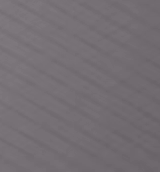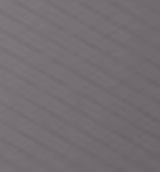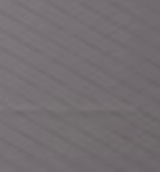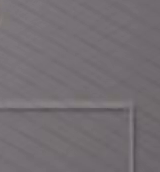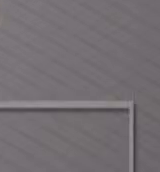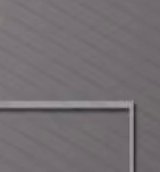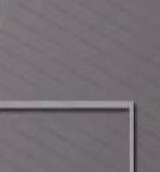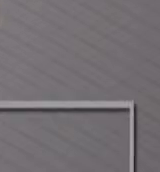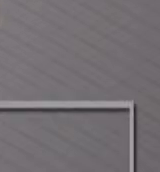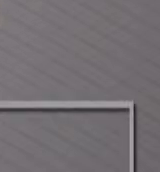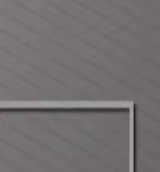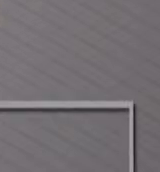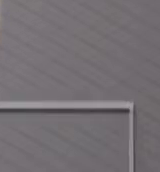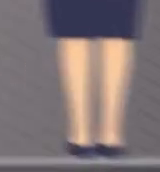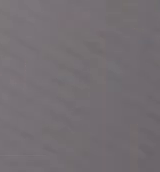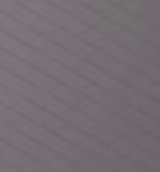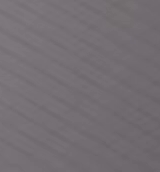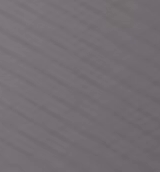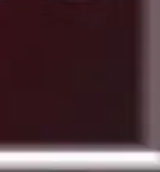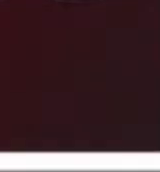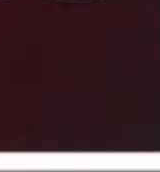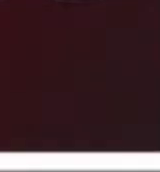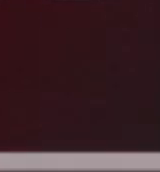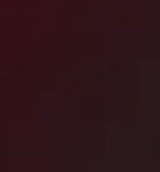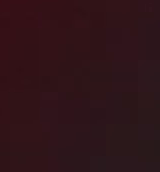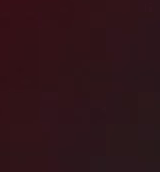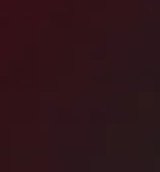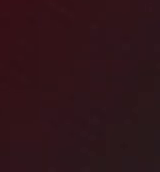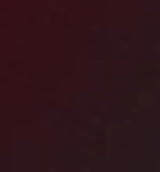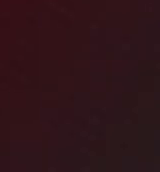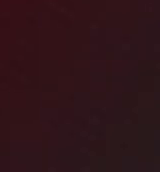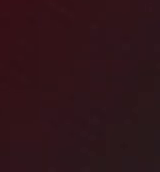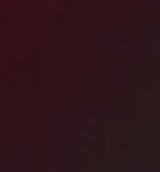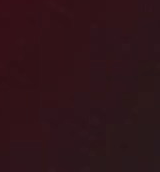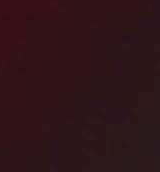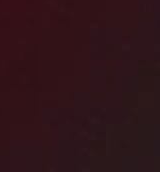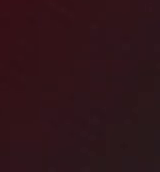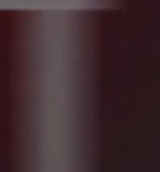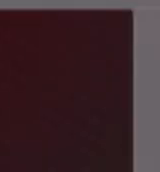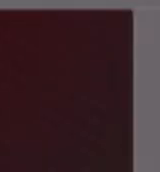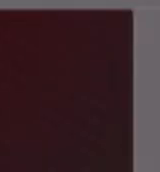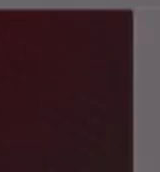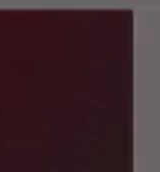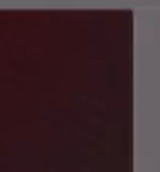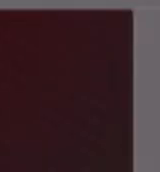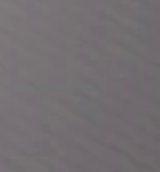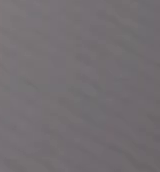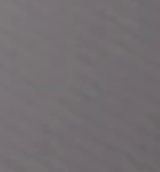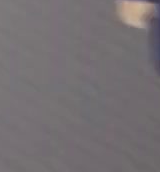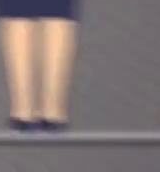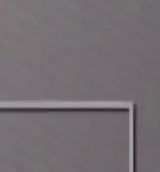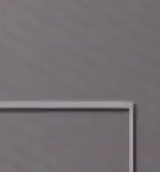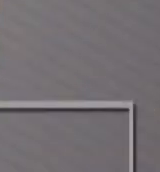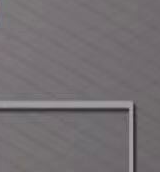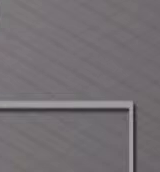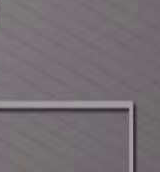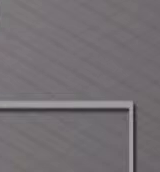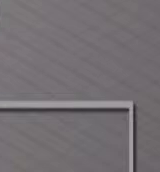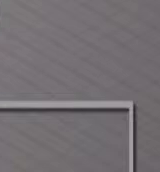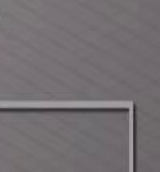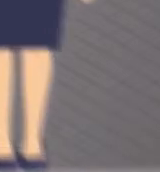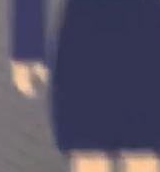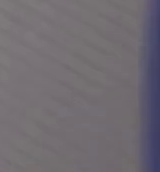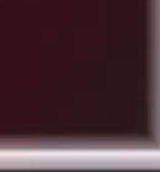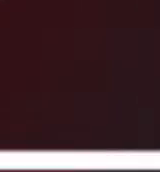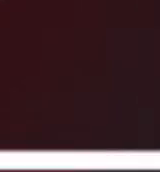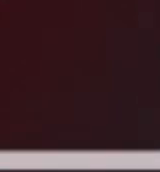tipos de procesos. Proceso de habeas corpus, cuando algo o alguien atenta contra la libertad personal. Proceso